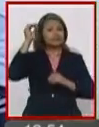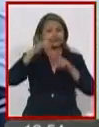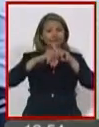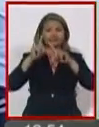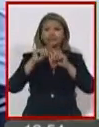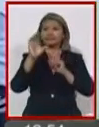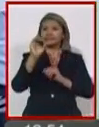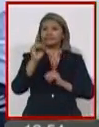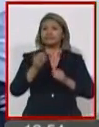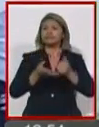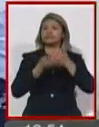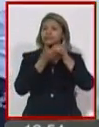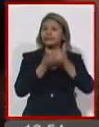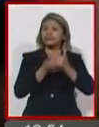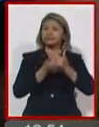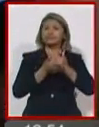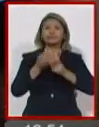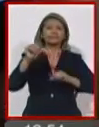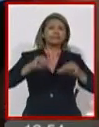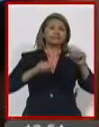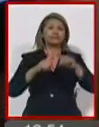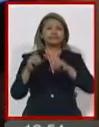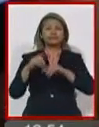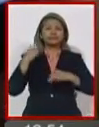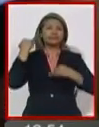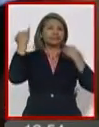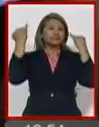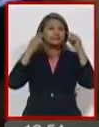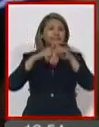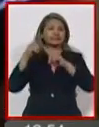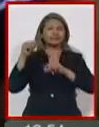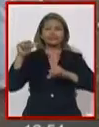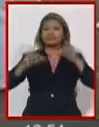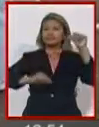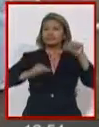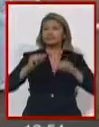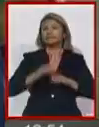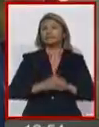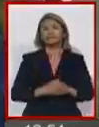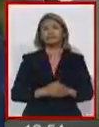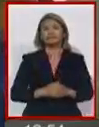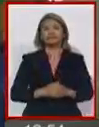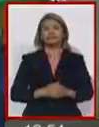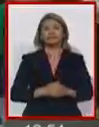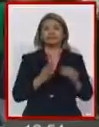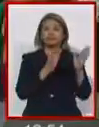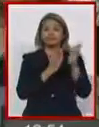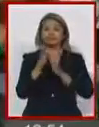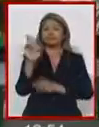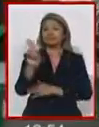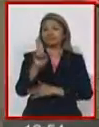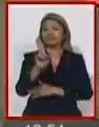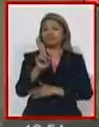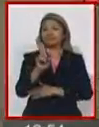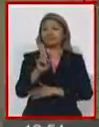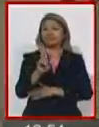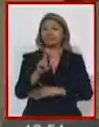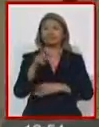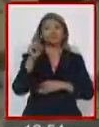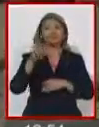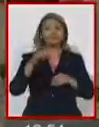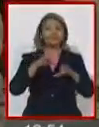diferentes, que el código es favorable, que es desfavorable, y por esa razón, como sistema universitario boliviano, tenemos que actuar de manera